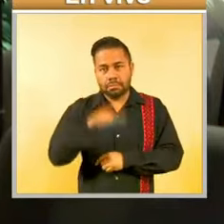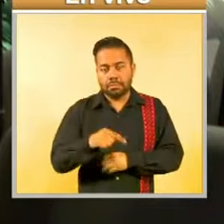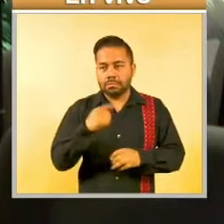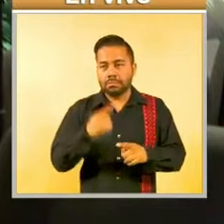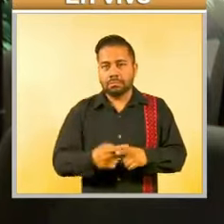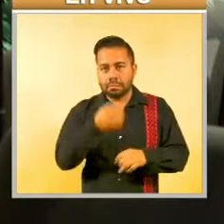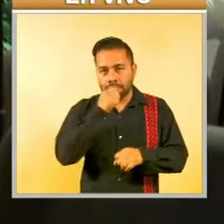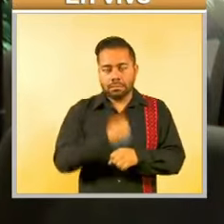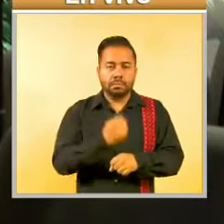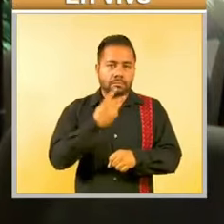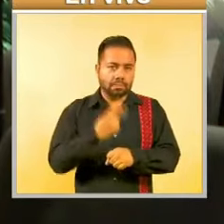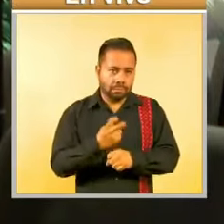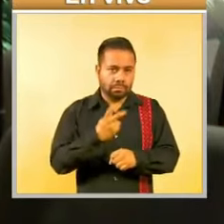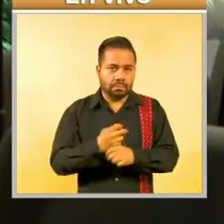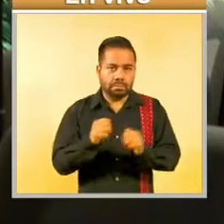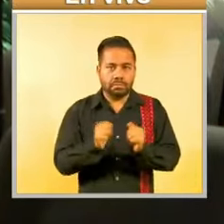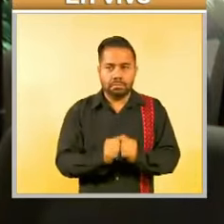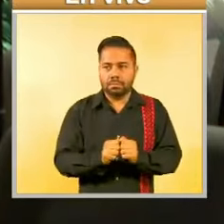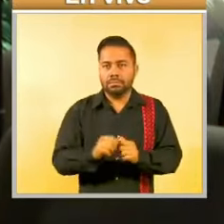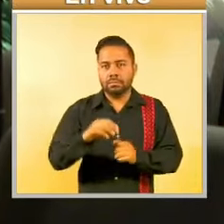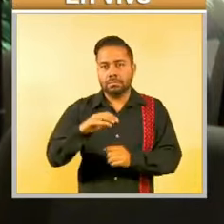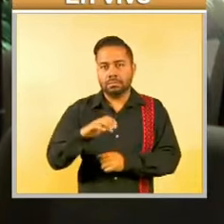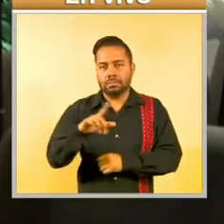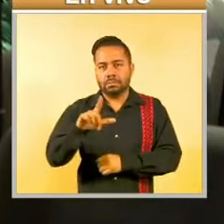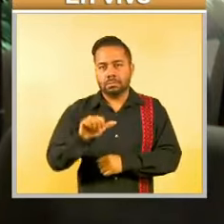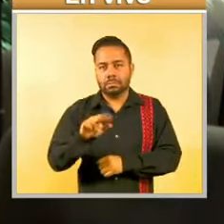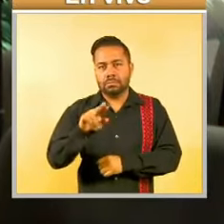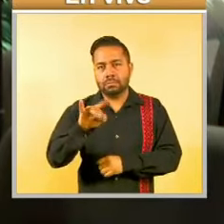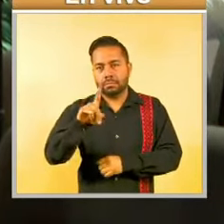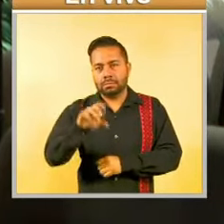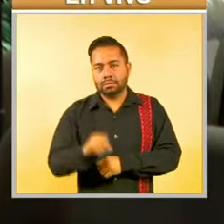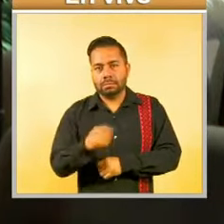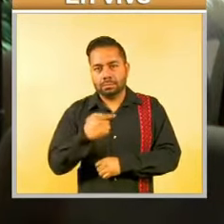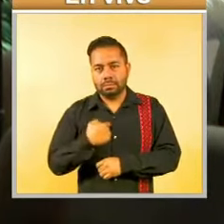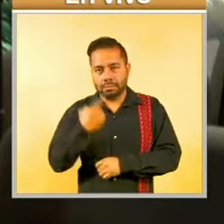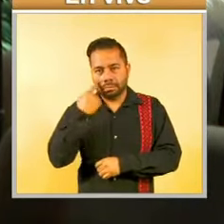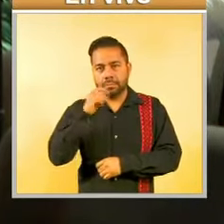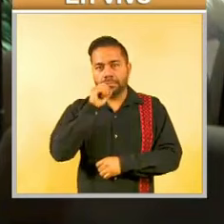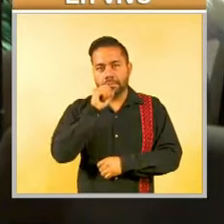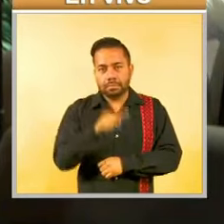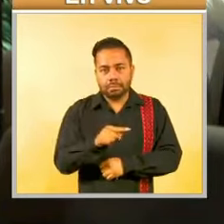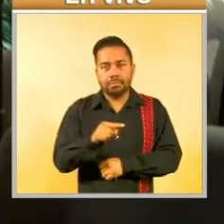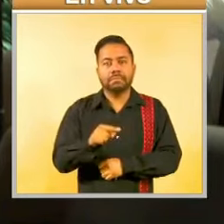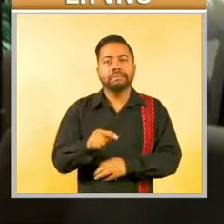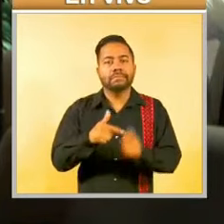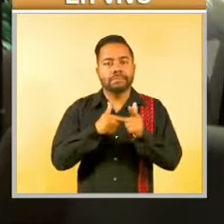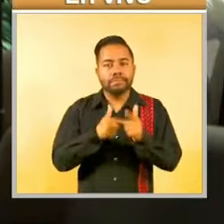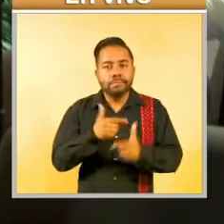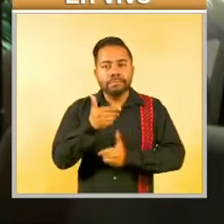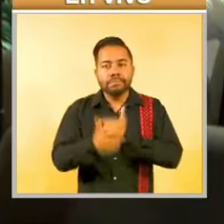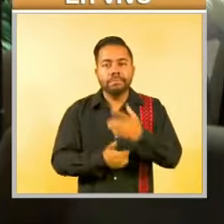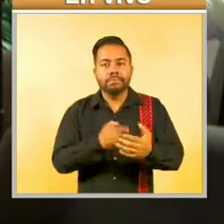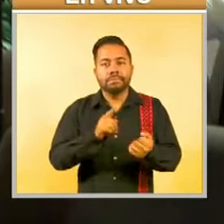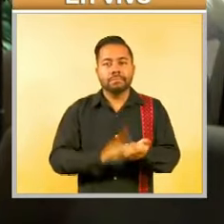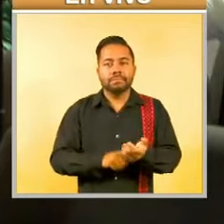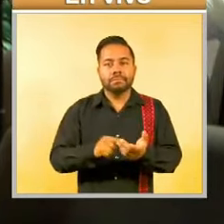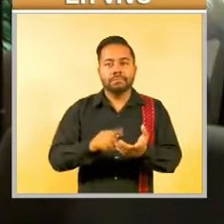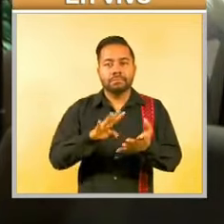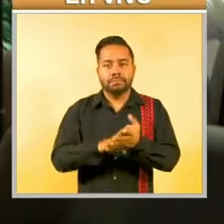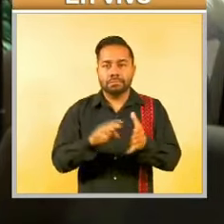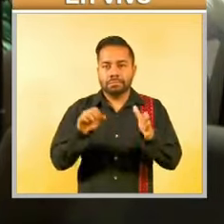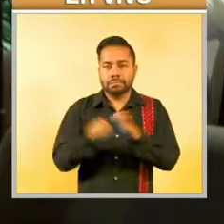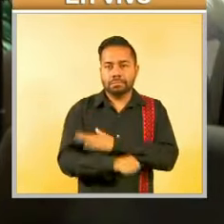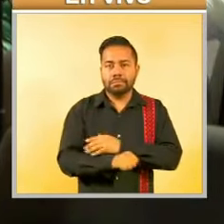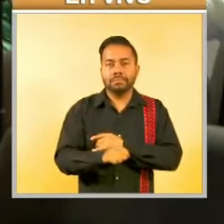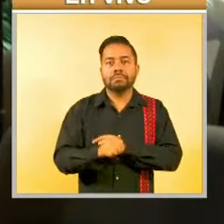señor subsecretario con Claudio he visto también continúan dentro del dentro del cerezo